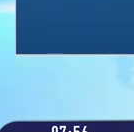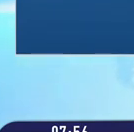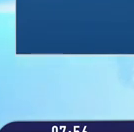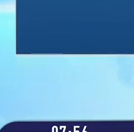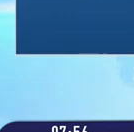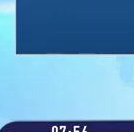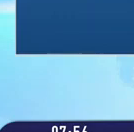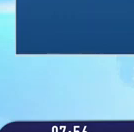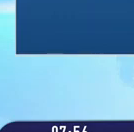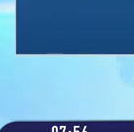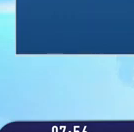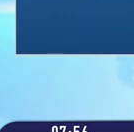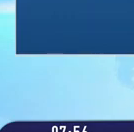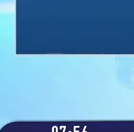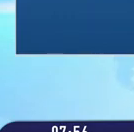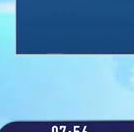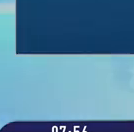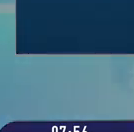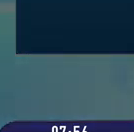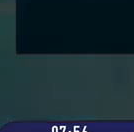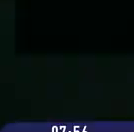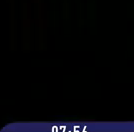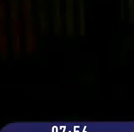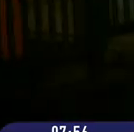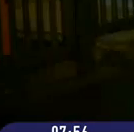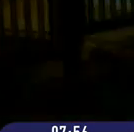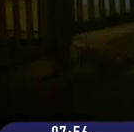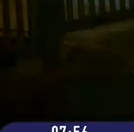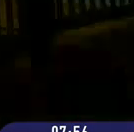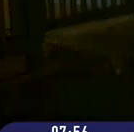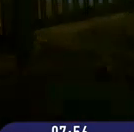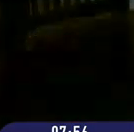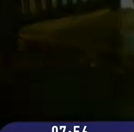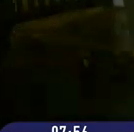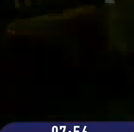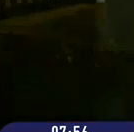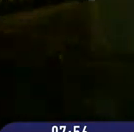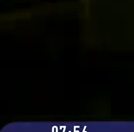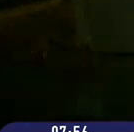099-278-5567. Informó Javier Rosero.